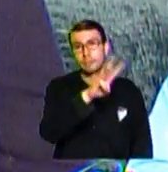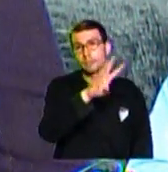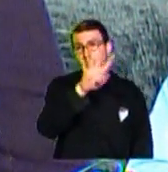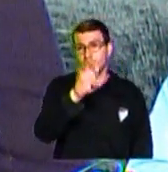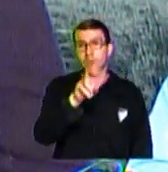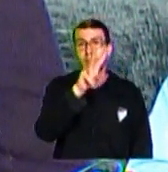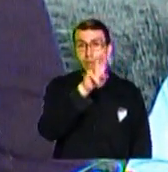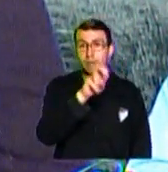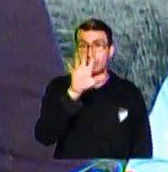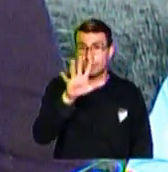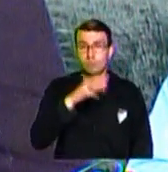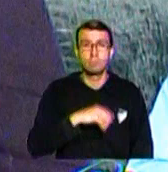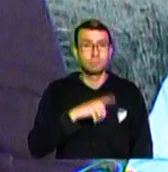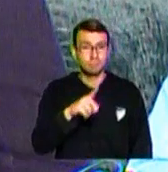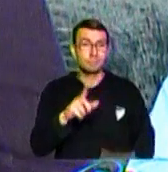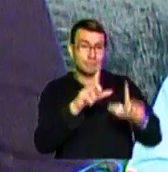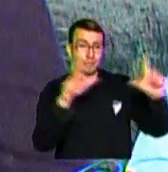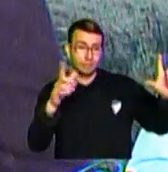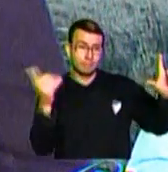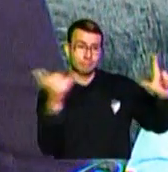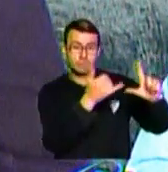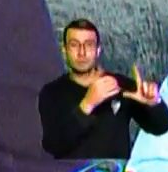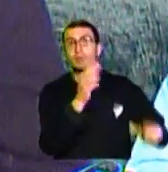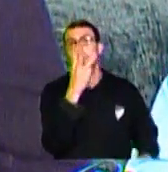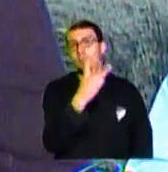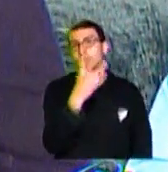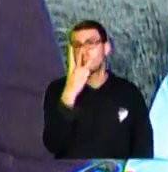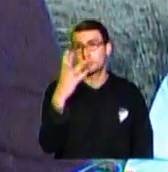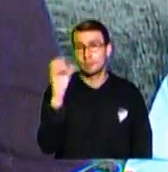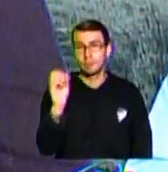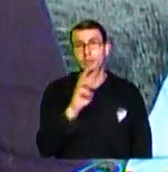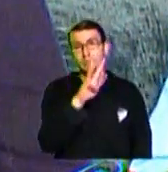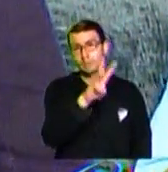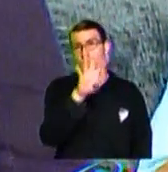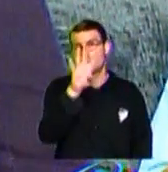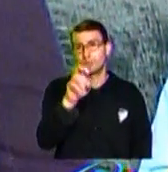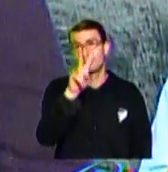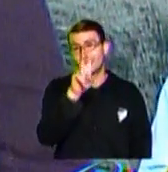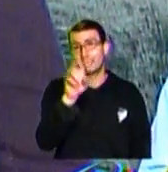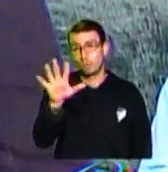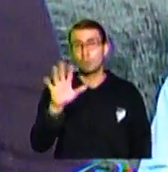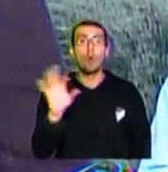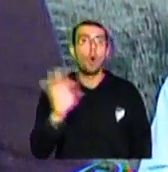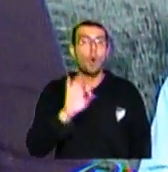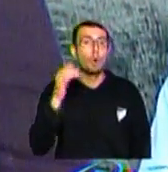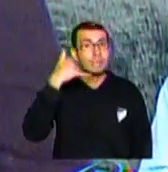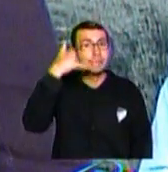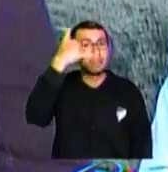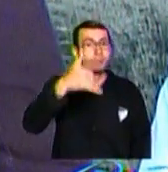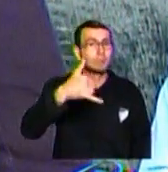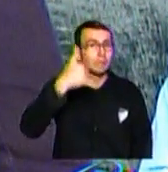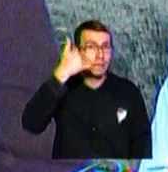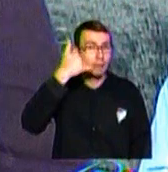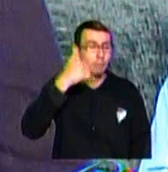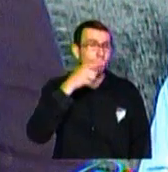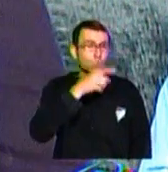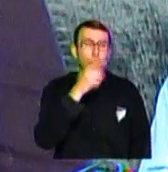330-3975. Aparece en pantalla, 330-3975. Y también pueden comunicarse en este celular por si hay congestión en la